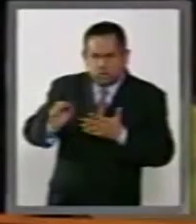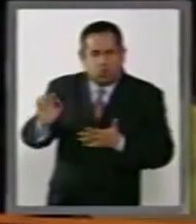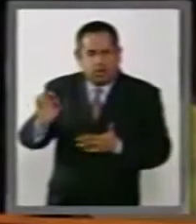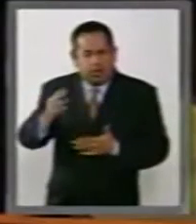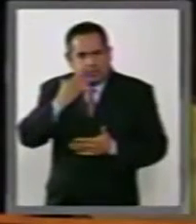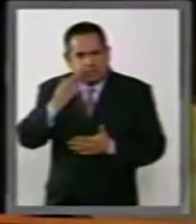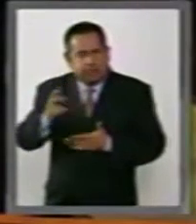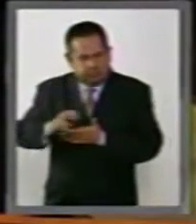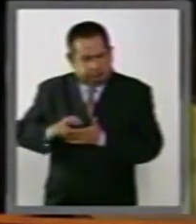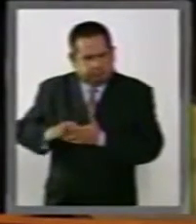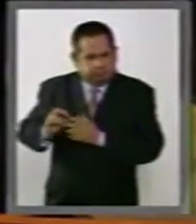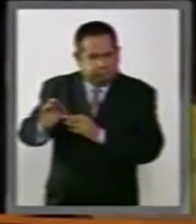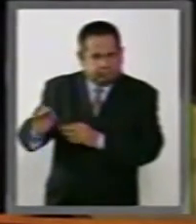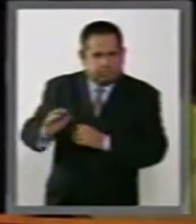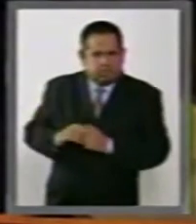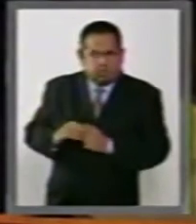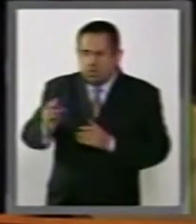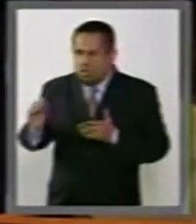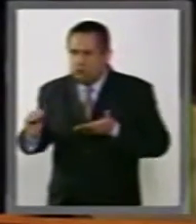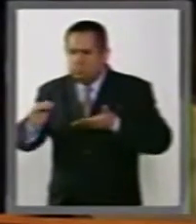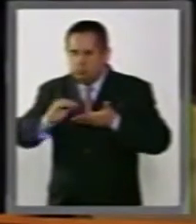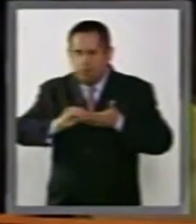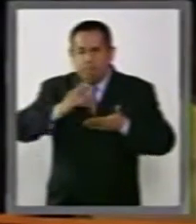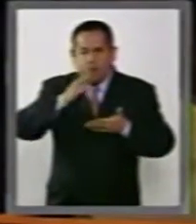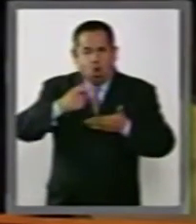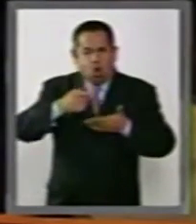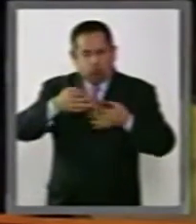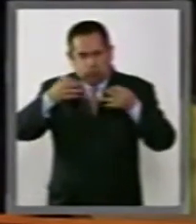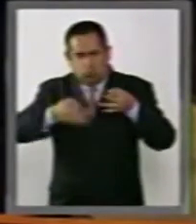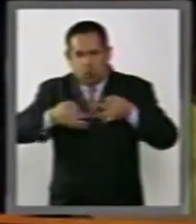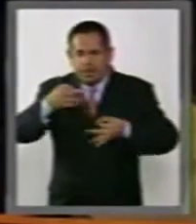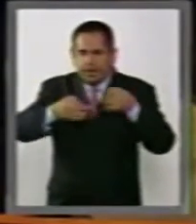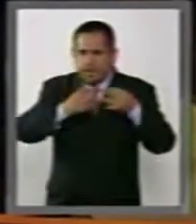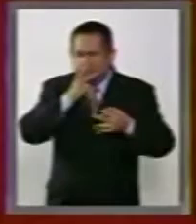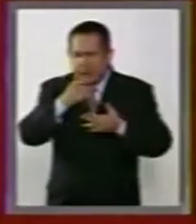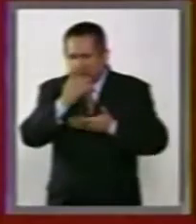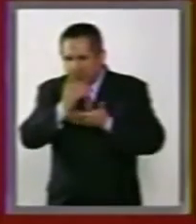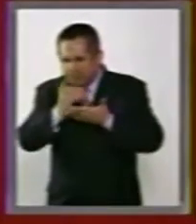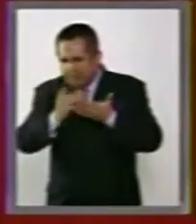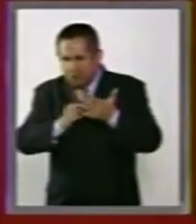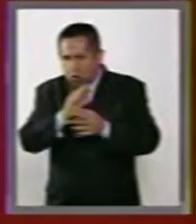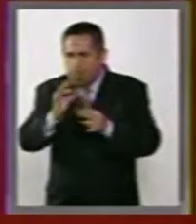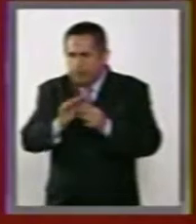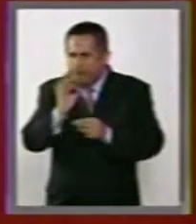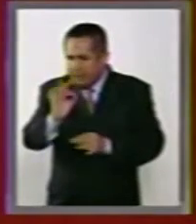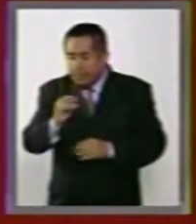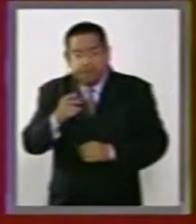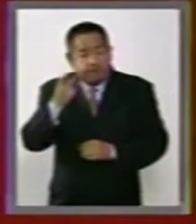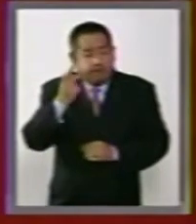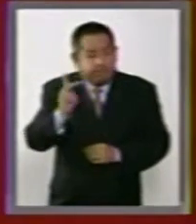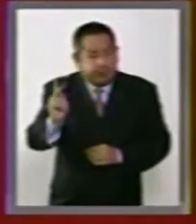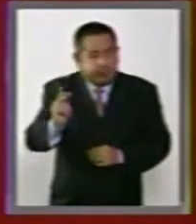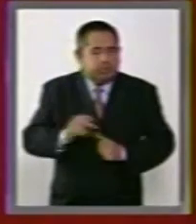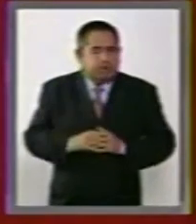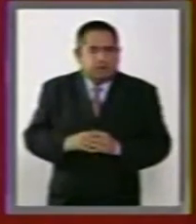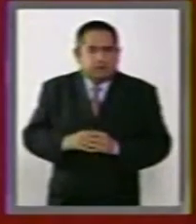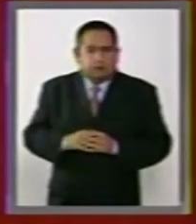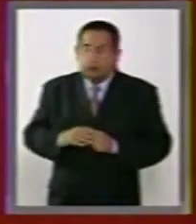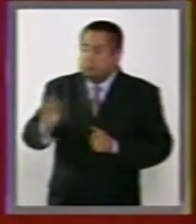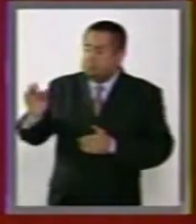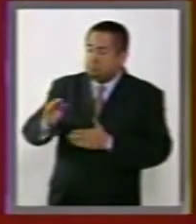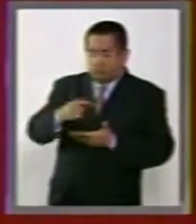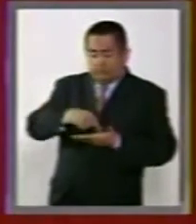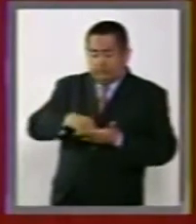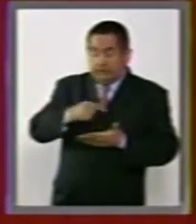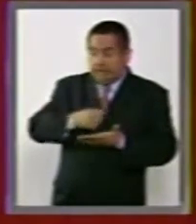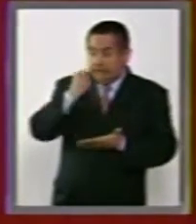correcta y les otorga una mejor dogmática jurídica. Sin embargo, desde su aprobación aquí